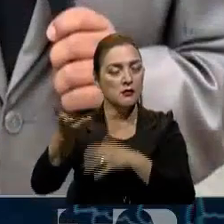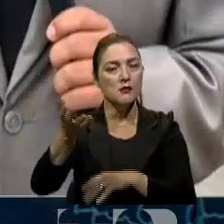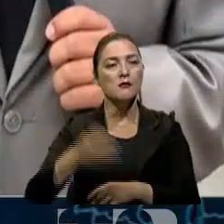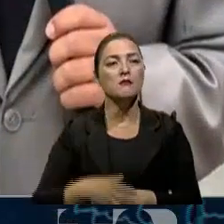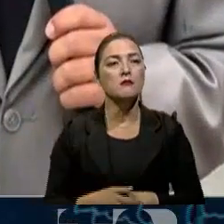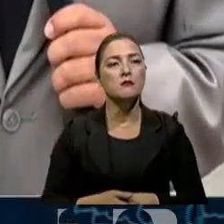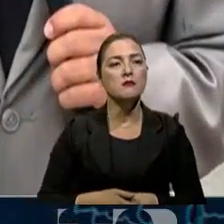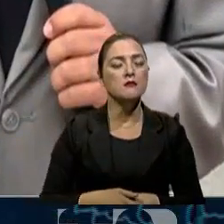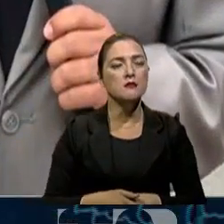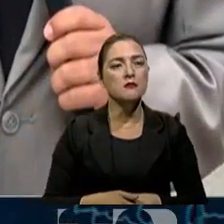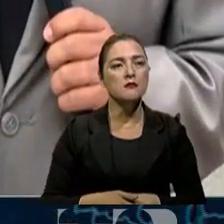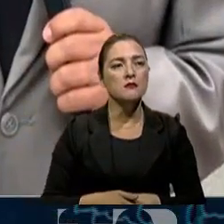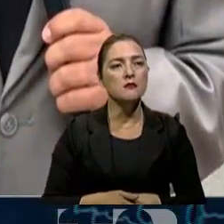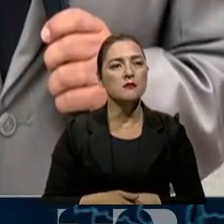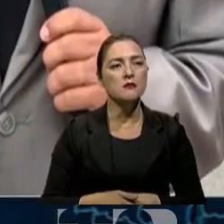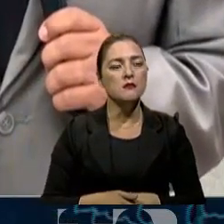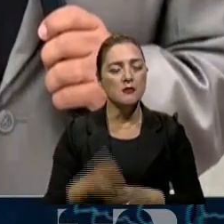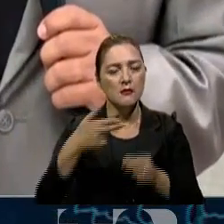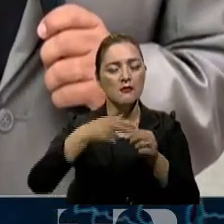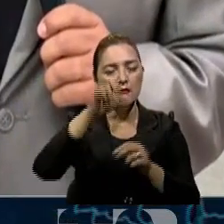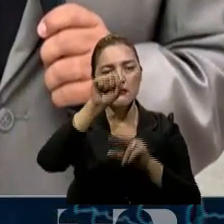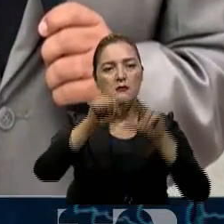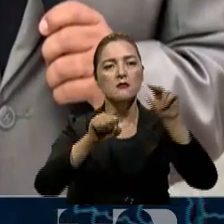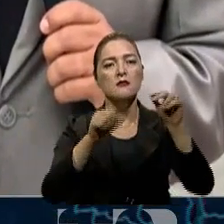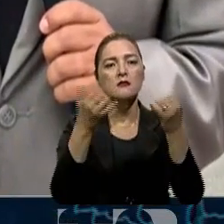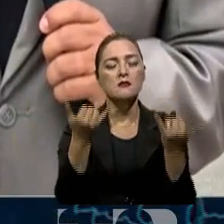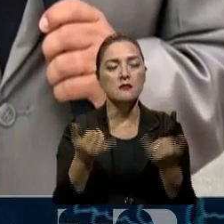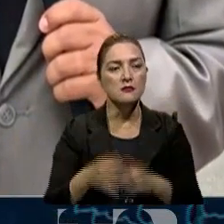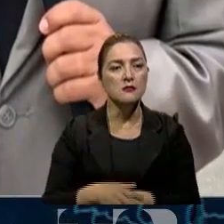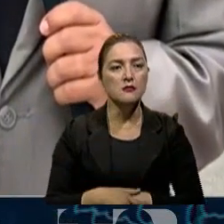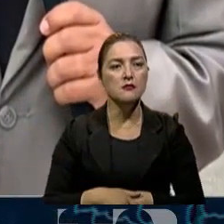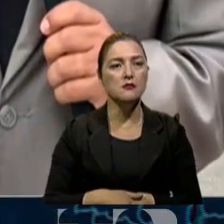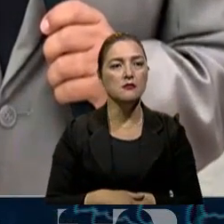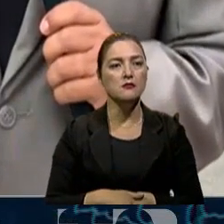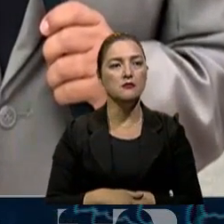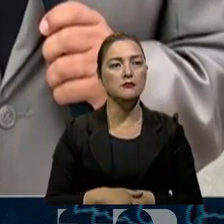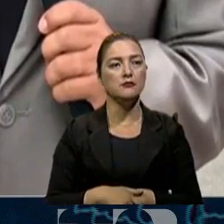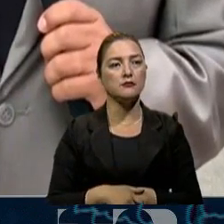el paso para que nos cuentes, Iván, si hay gasolina a esta hora en Cuenca.